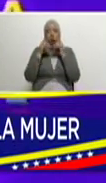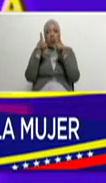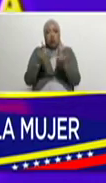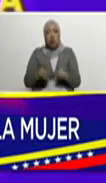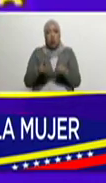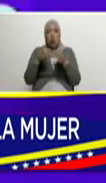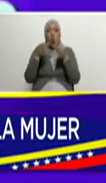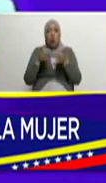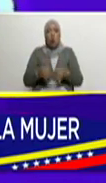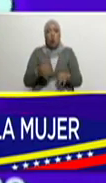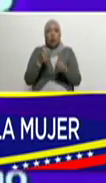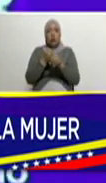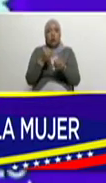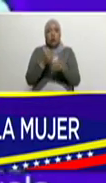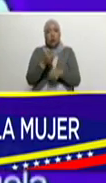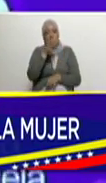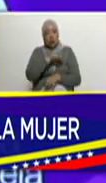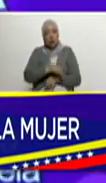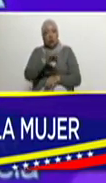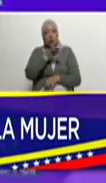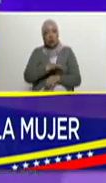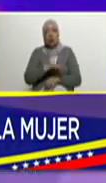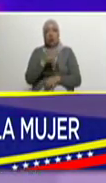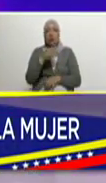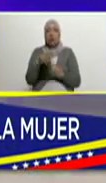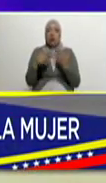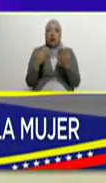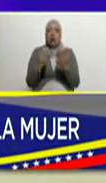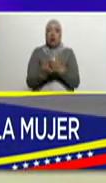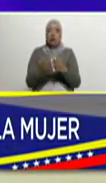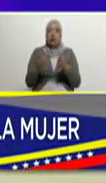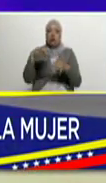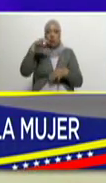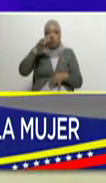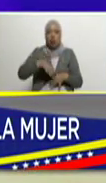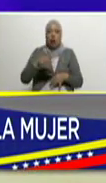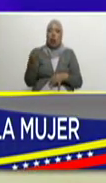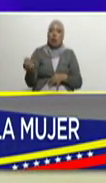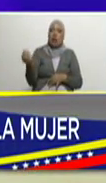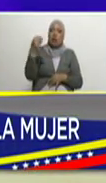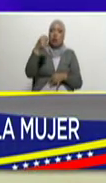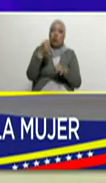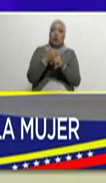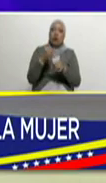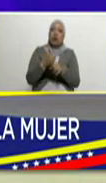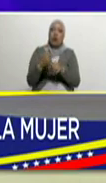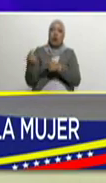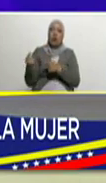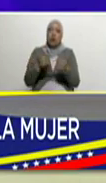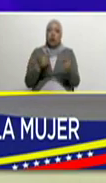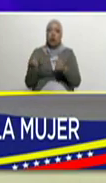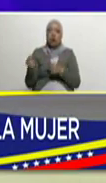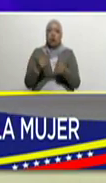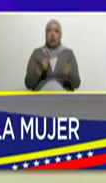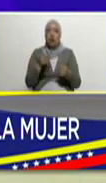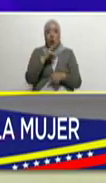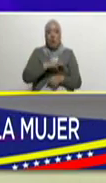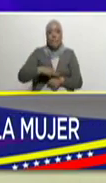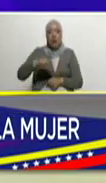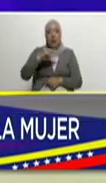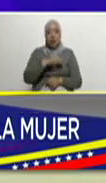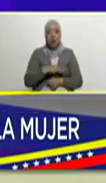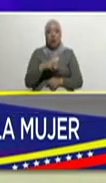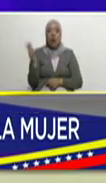vamos a conformar, señora vicepresidenta, un Estado Mayor que dirija la gran